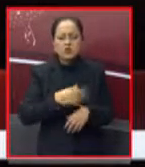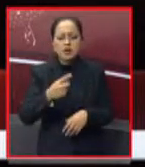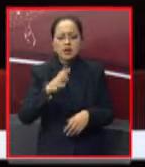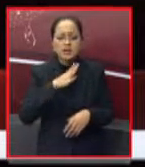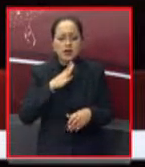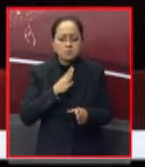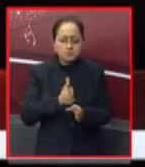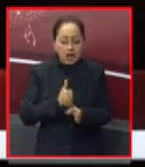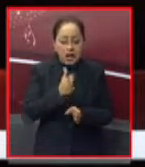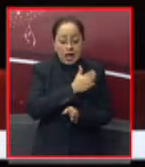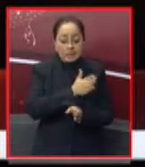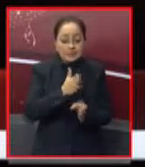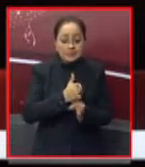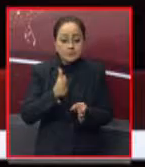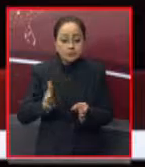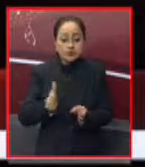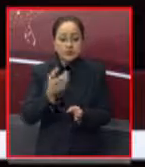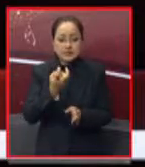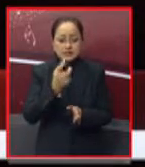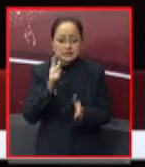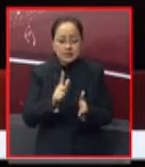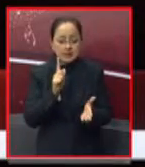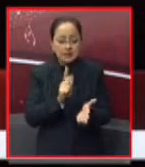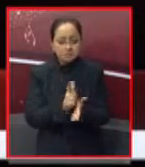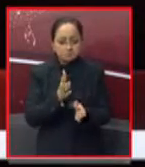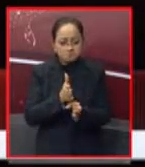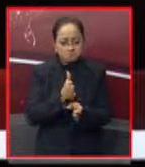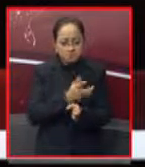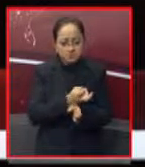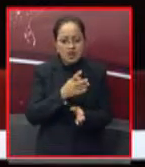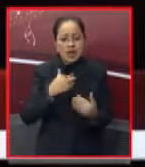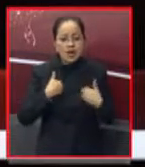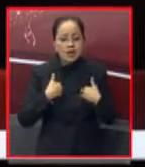en el tema legislativo. El entender